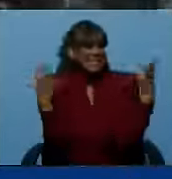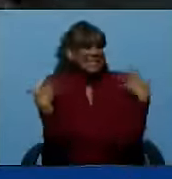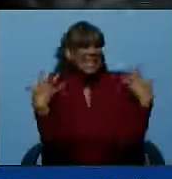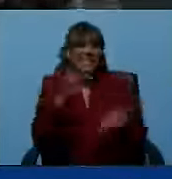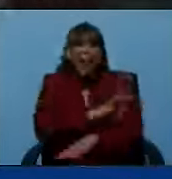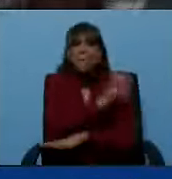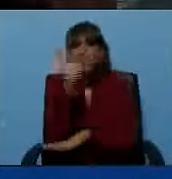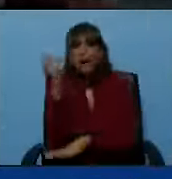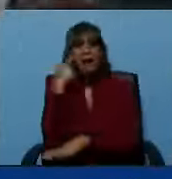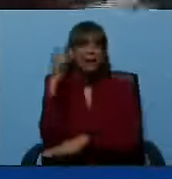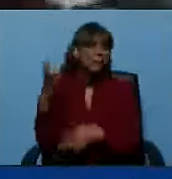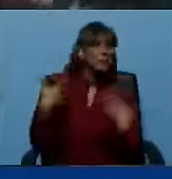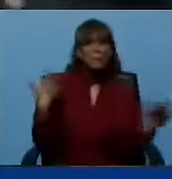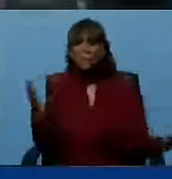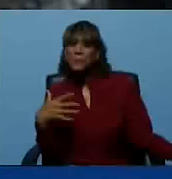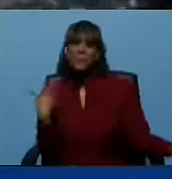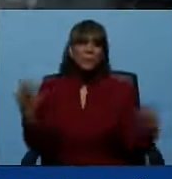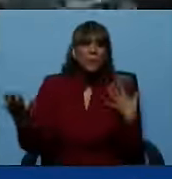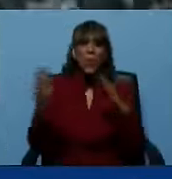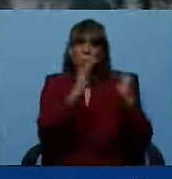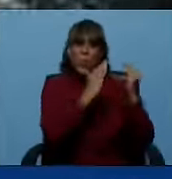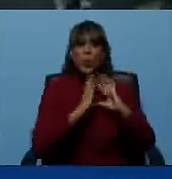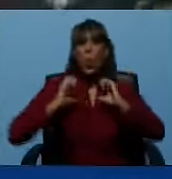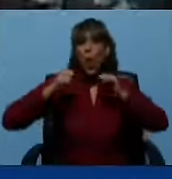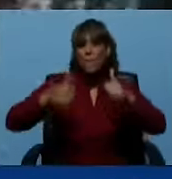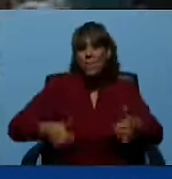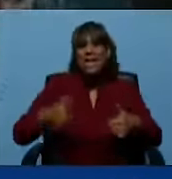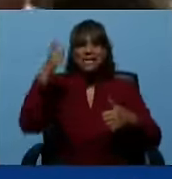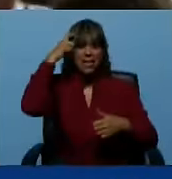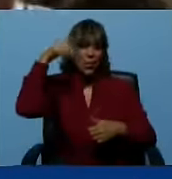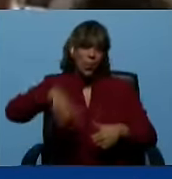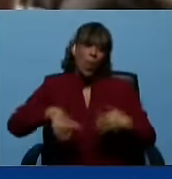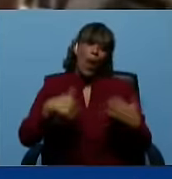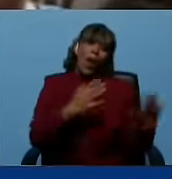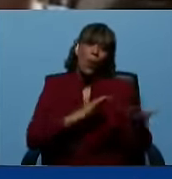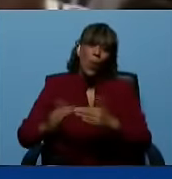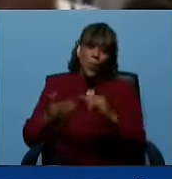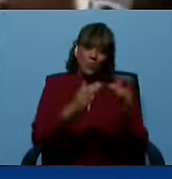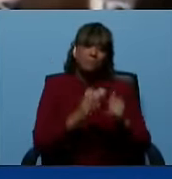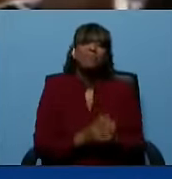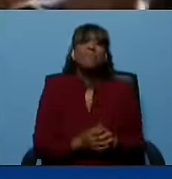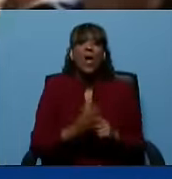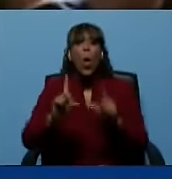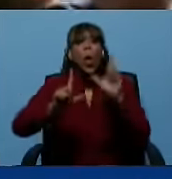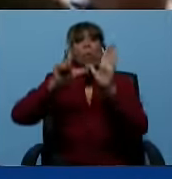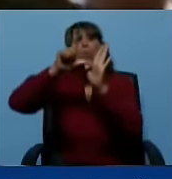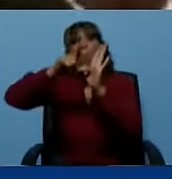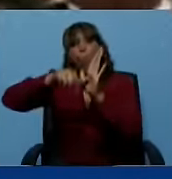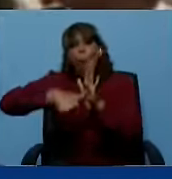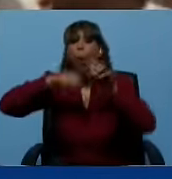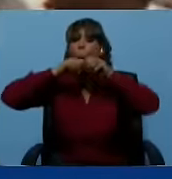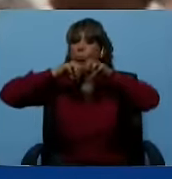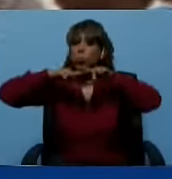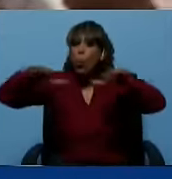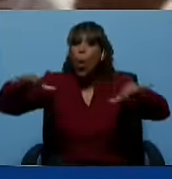este gran plan vacacional comunitario que inicia en esta hermosa comunidad. Luego nos estaremos desplegando en los próximos días en